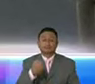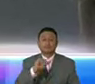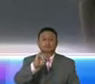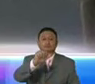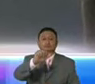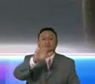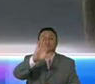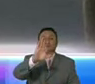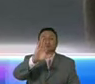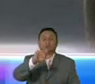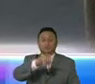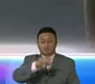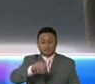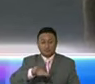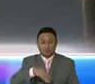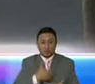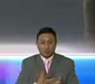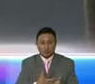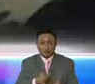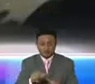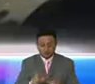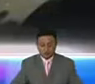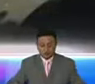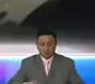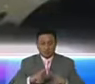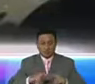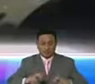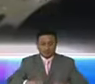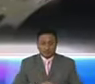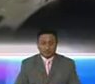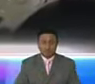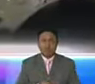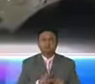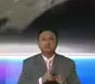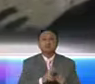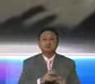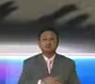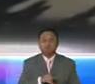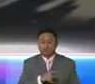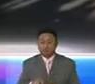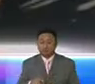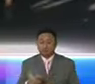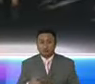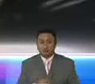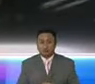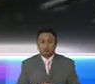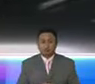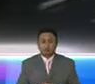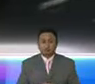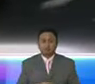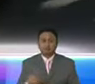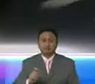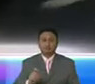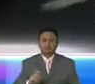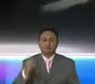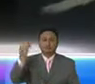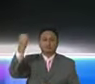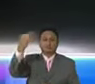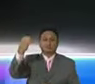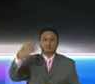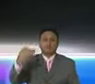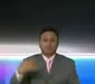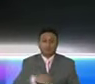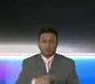Investigación de Accidentes de Tránsito SIAT de la policía. Vecinos del lugar dicen que resulta impostergable se coloquen semáforos en esa